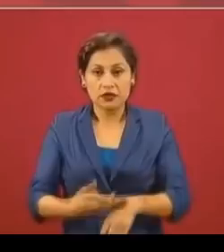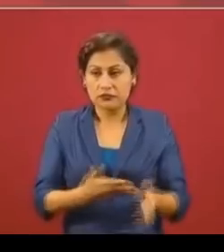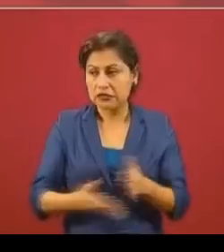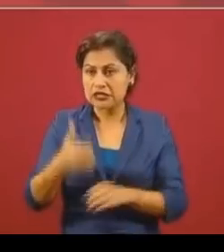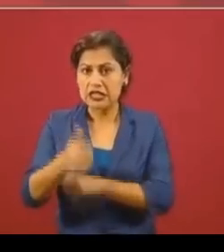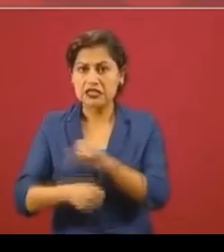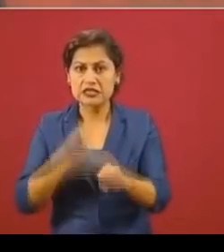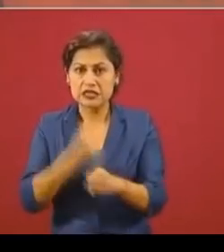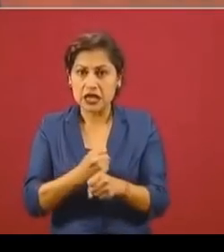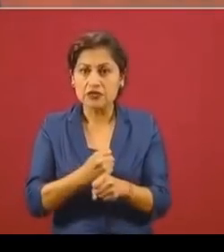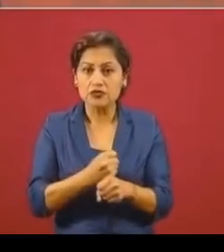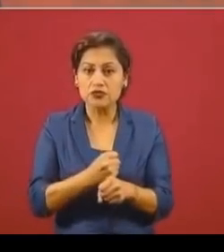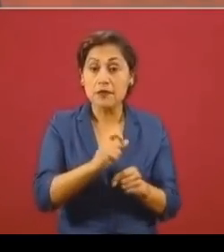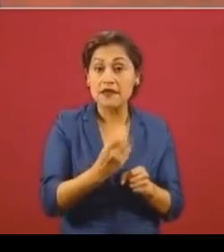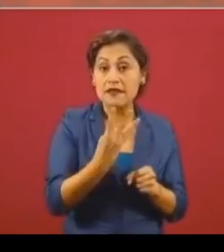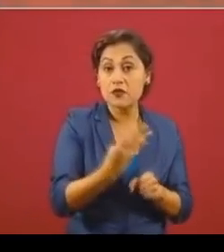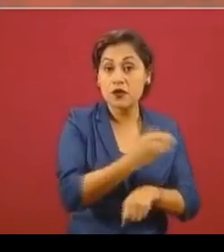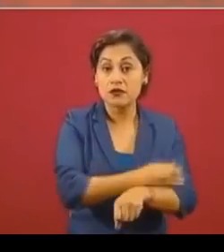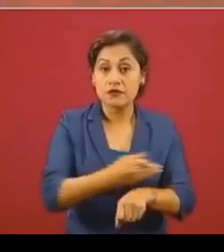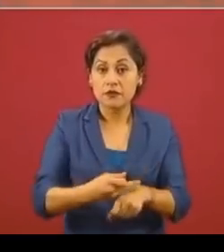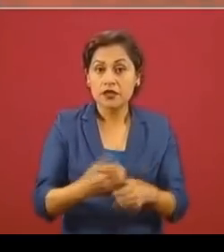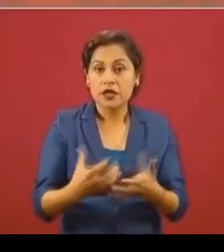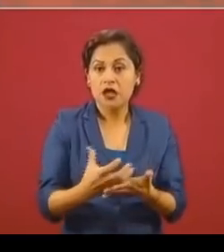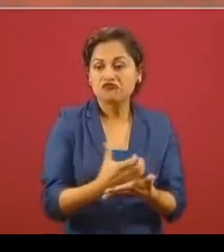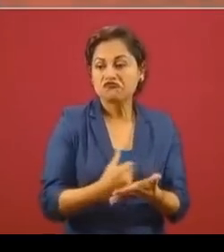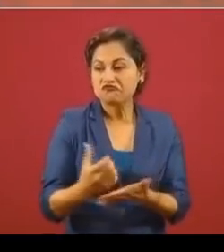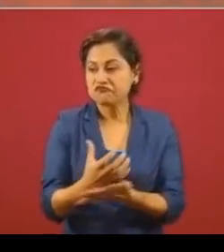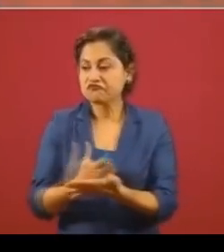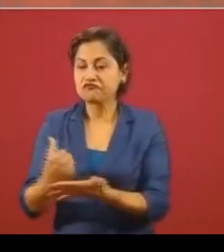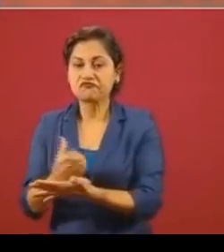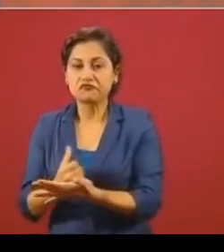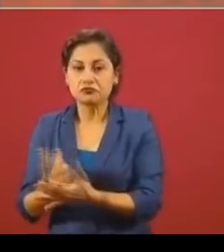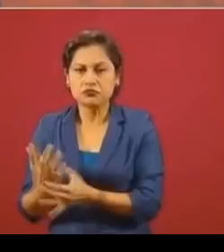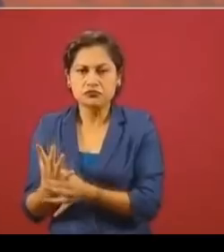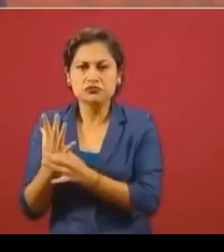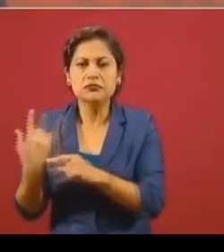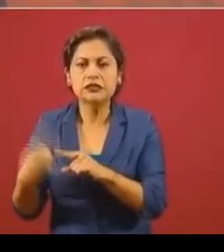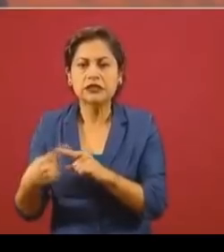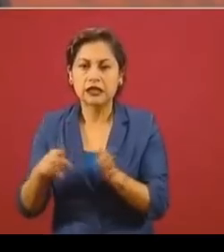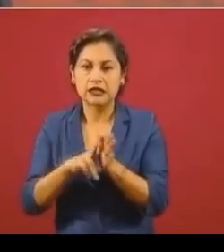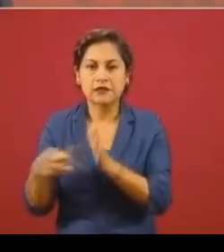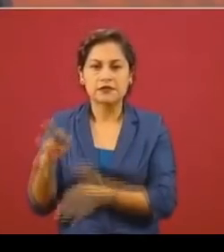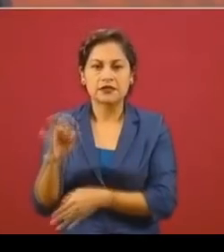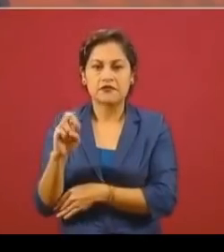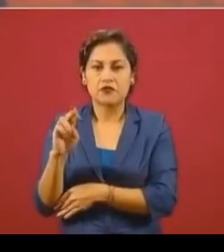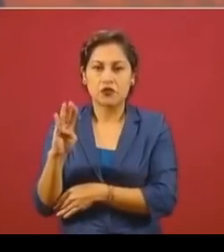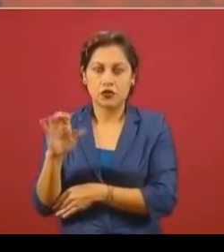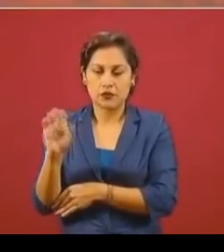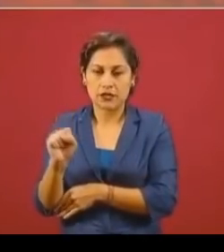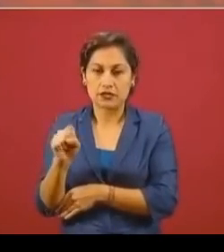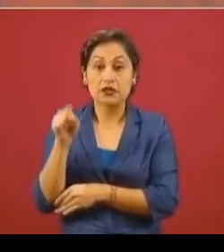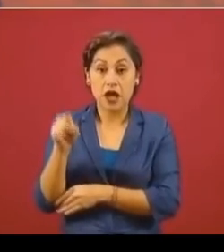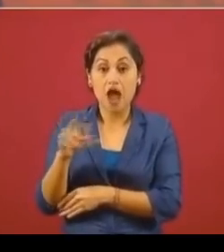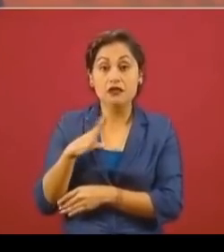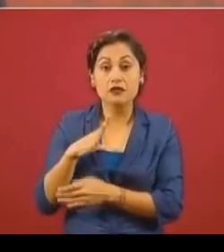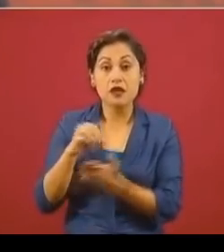De acuerdo a la revista Forbes, que publica la lista de